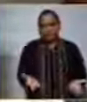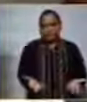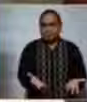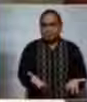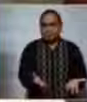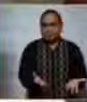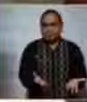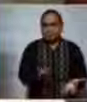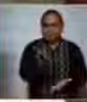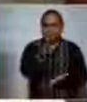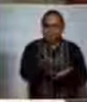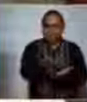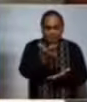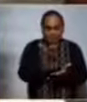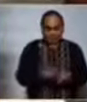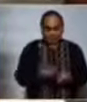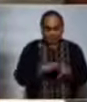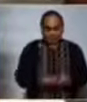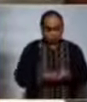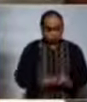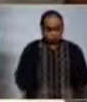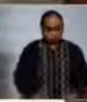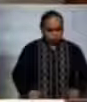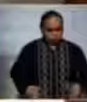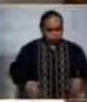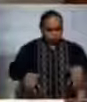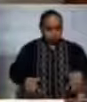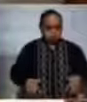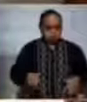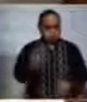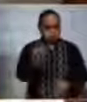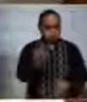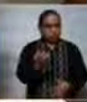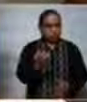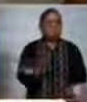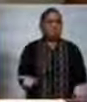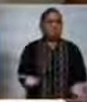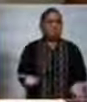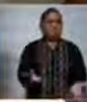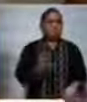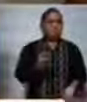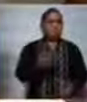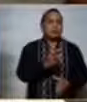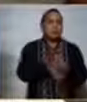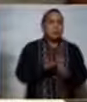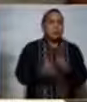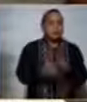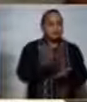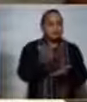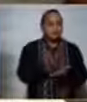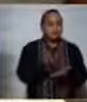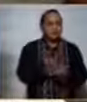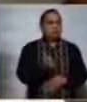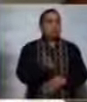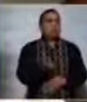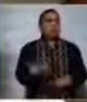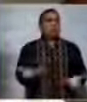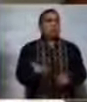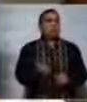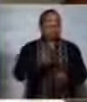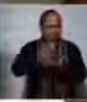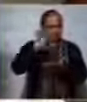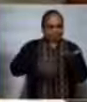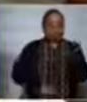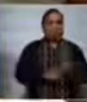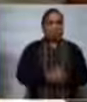en enriquecimiento ilícito y en operaciones con recursos de procedencia ilícita hay una inversión de la carga de la prueba. ¿Qué significa esto? En la mayor